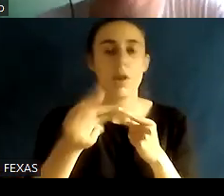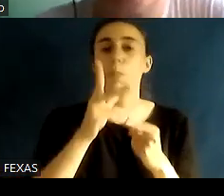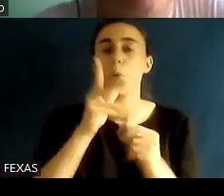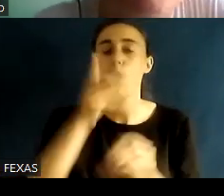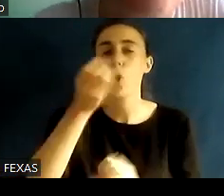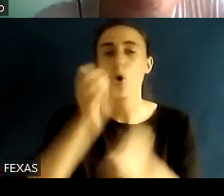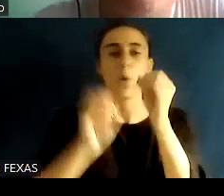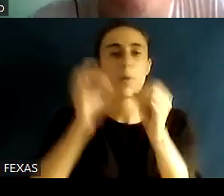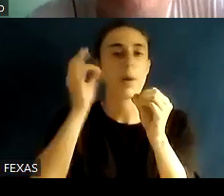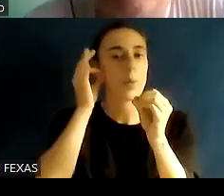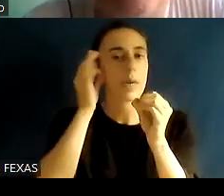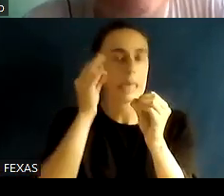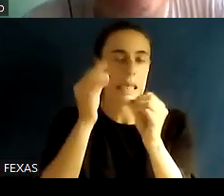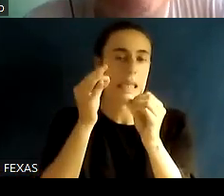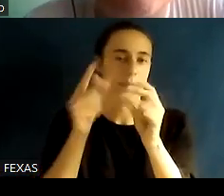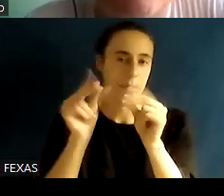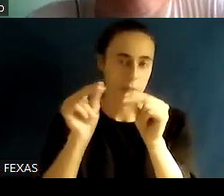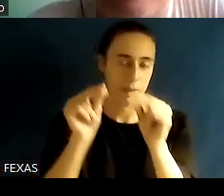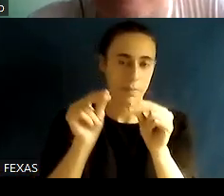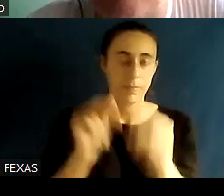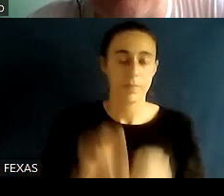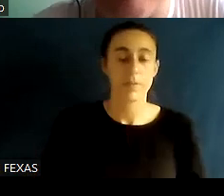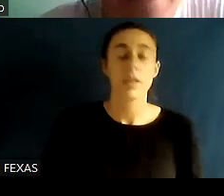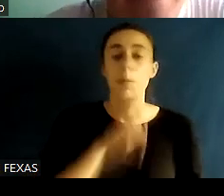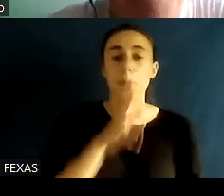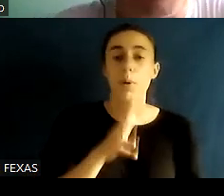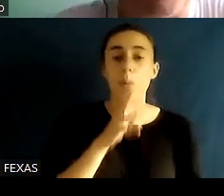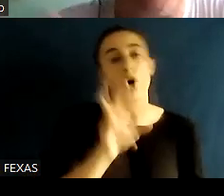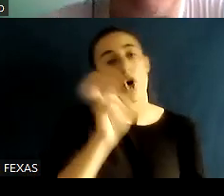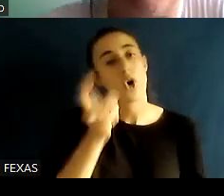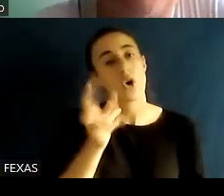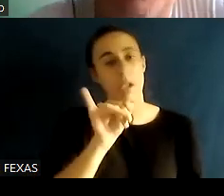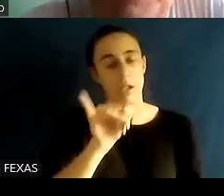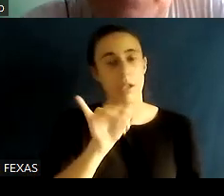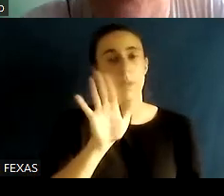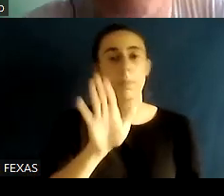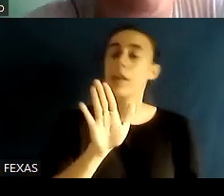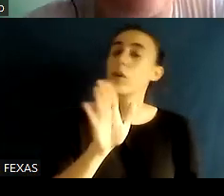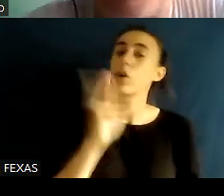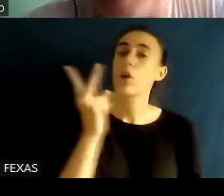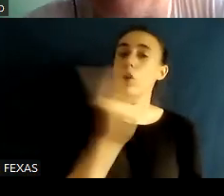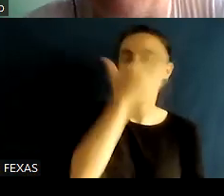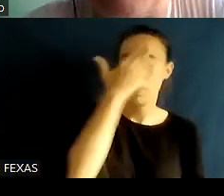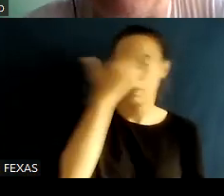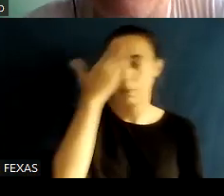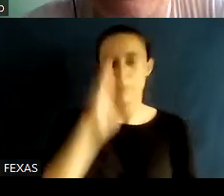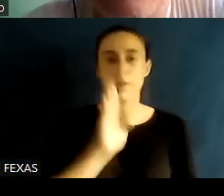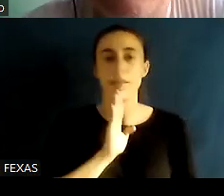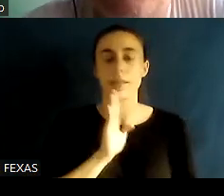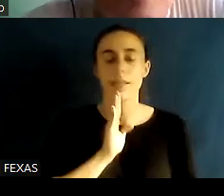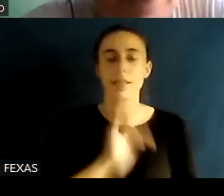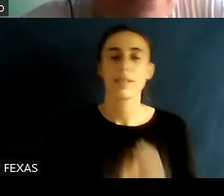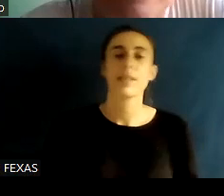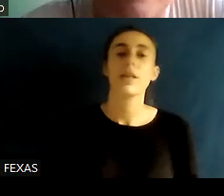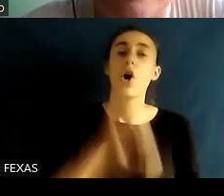muchas más causas, pero dos de las situaciones que claramente predisponen a un síndrome depresivo son estas dos: la bajada